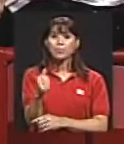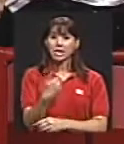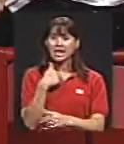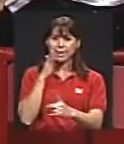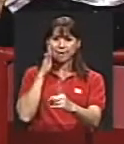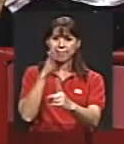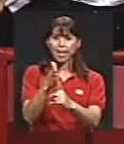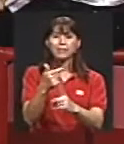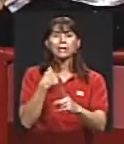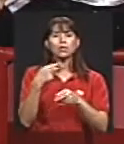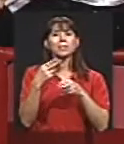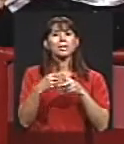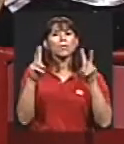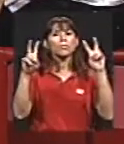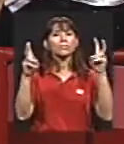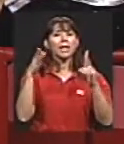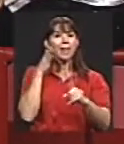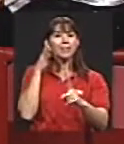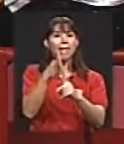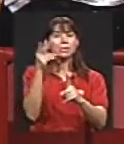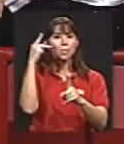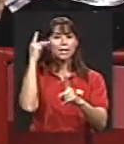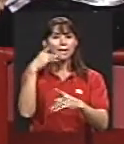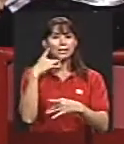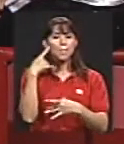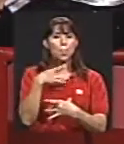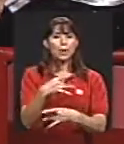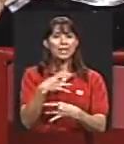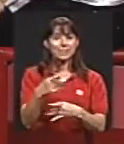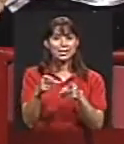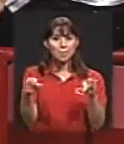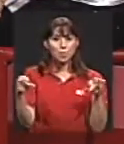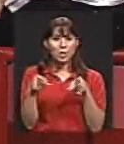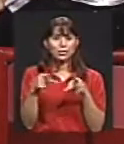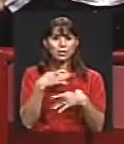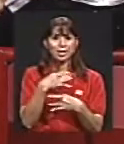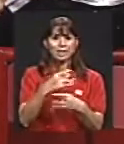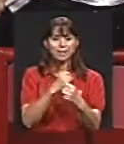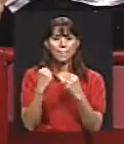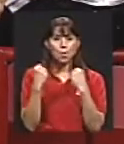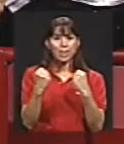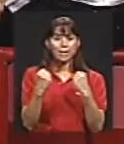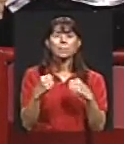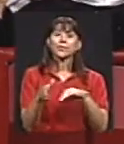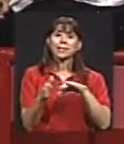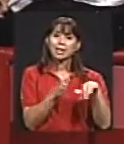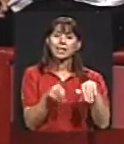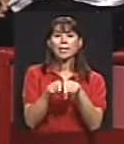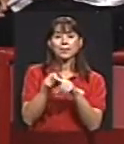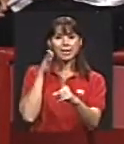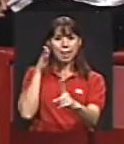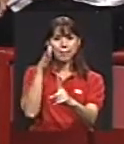las llamo lealtades políticas por por intereses de puestos y por interés de poder y hay lealtades también por